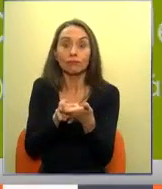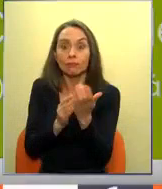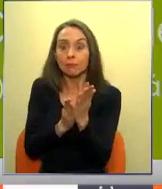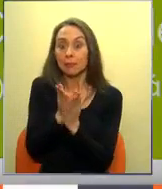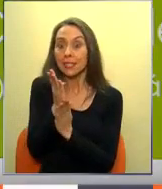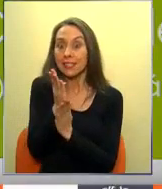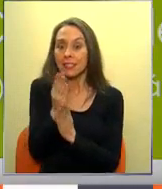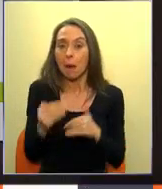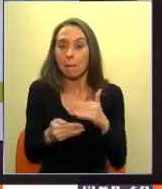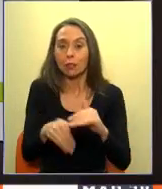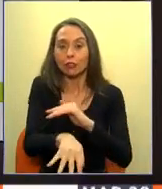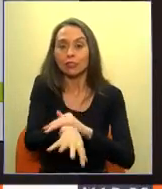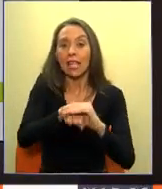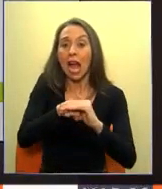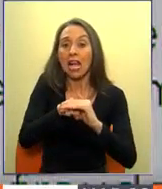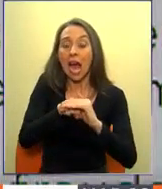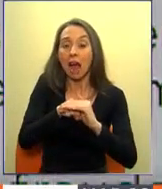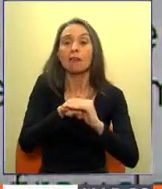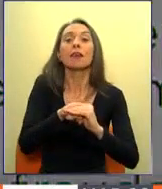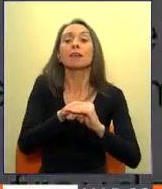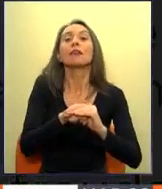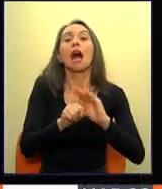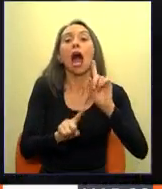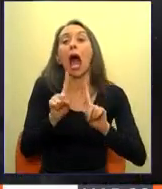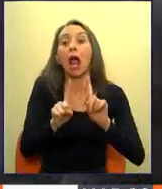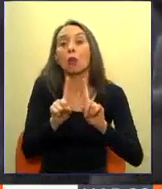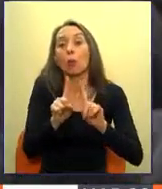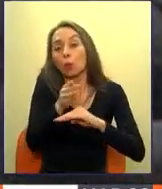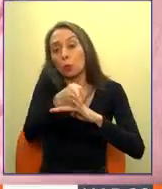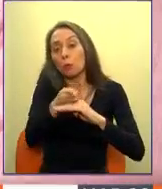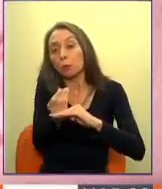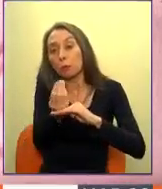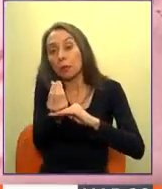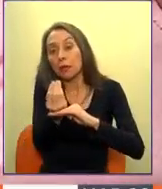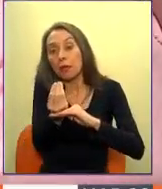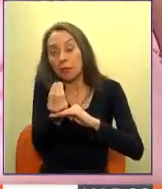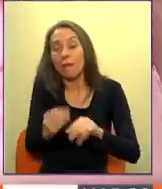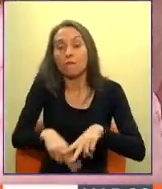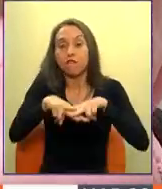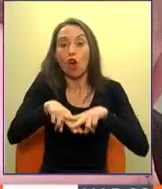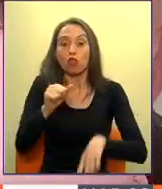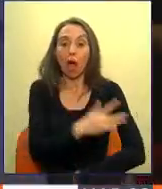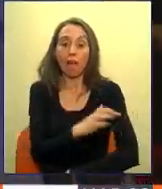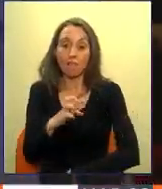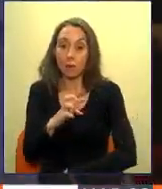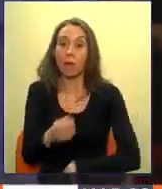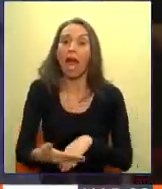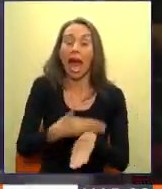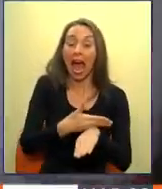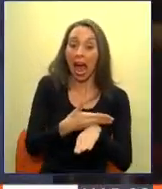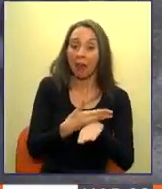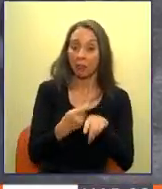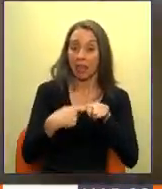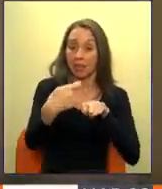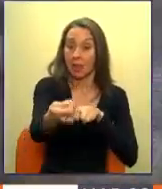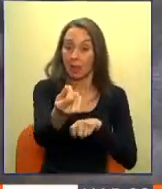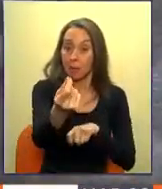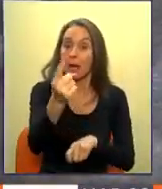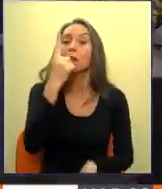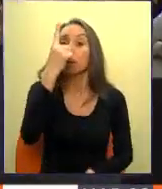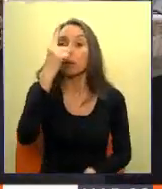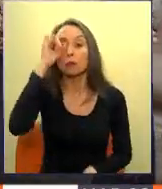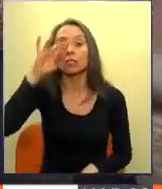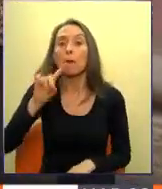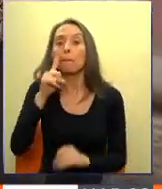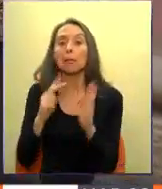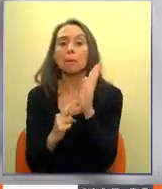proceso de retiro de parte de sus fondos de pensiones. Pero antes de recibir su plata, debe saber sí o sí del primer paso